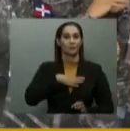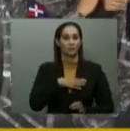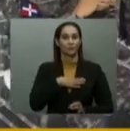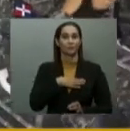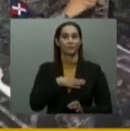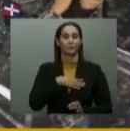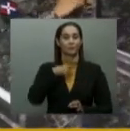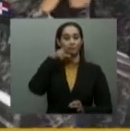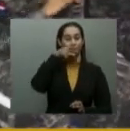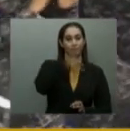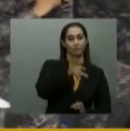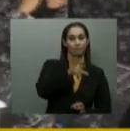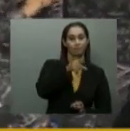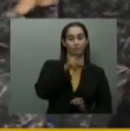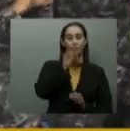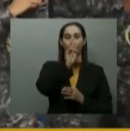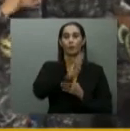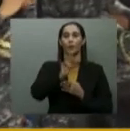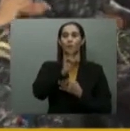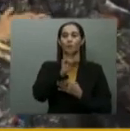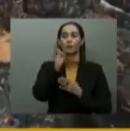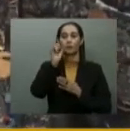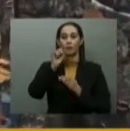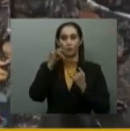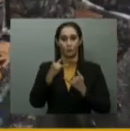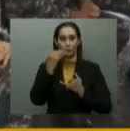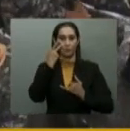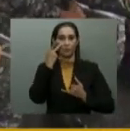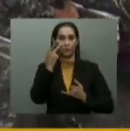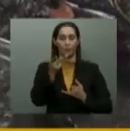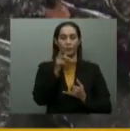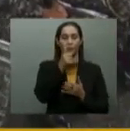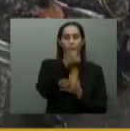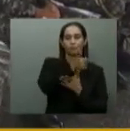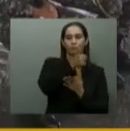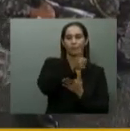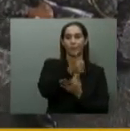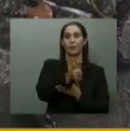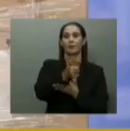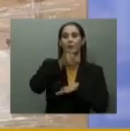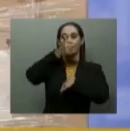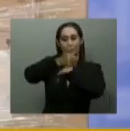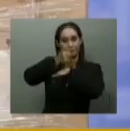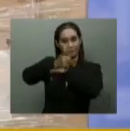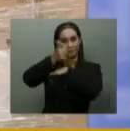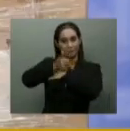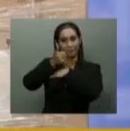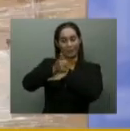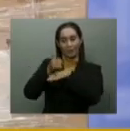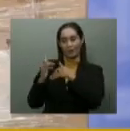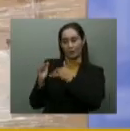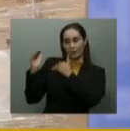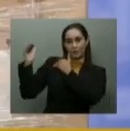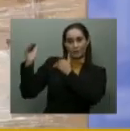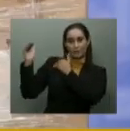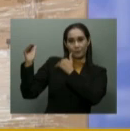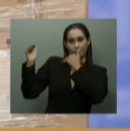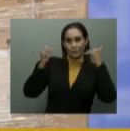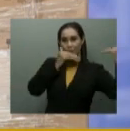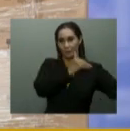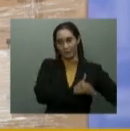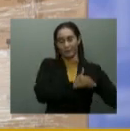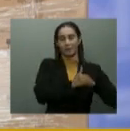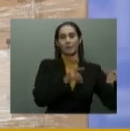se van colgando que lo van desclasificando pero ha sido la actuación de un policía la que ha determinado